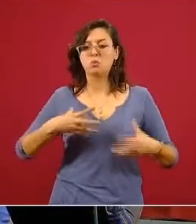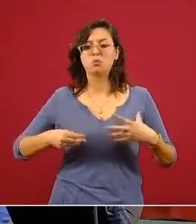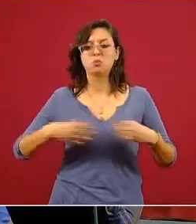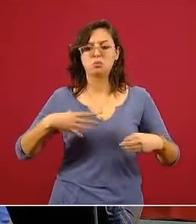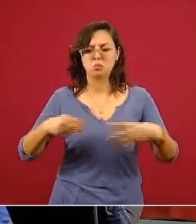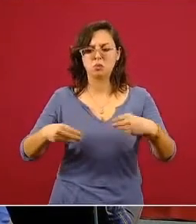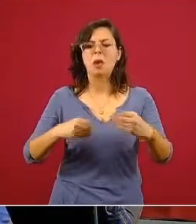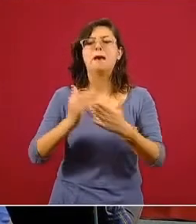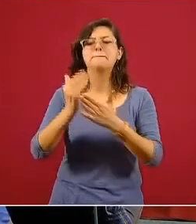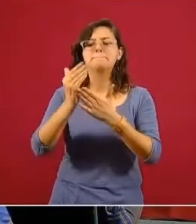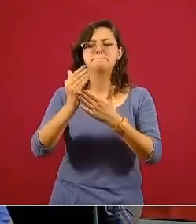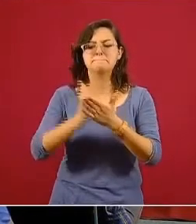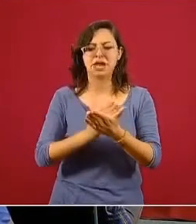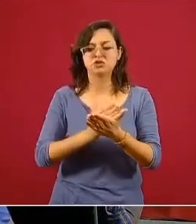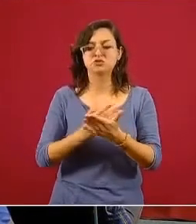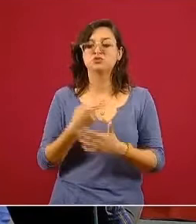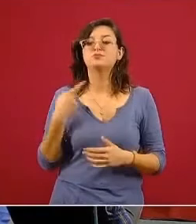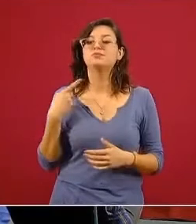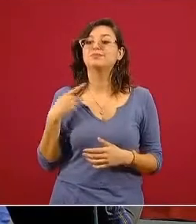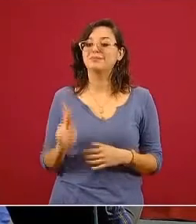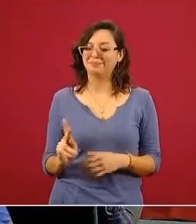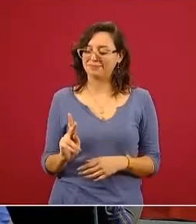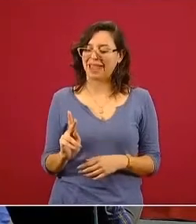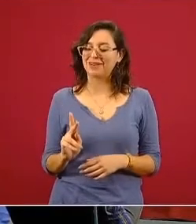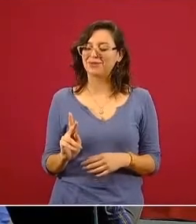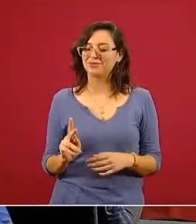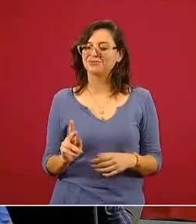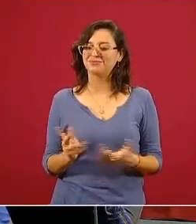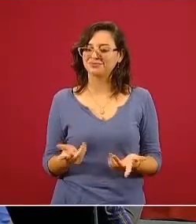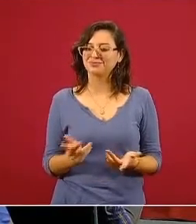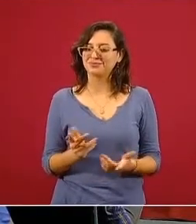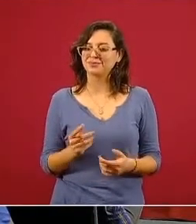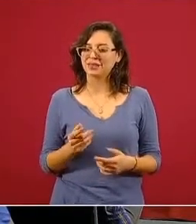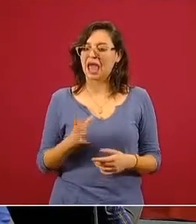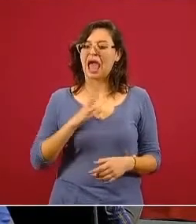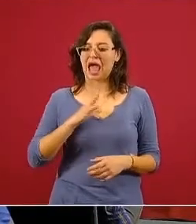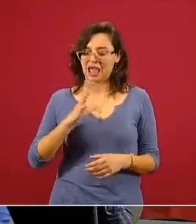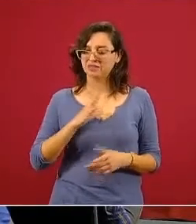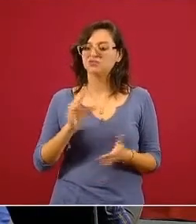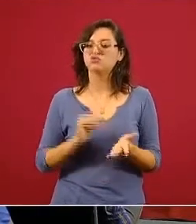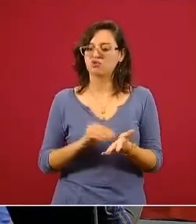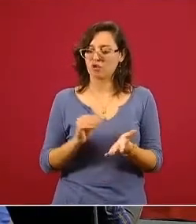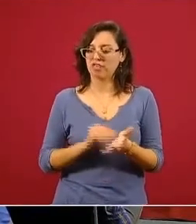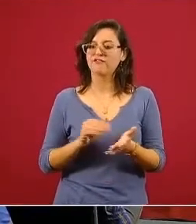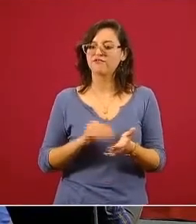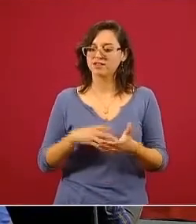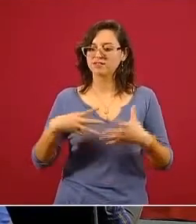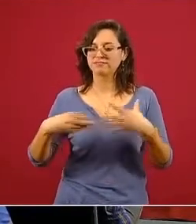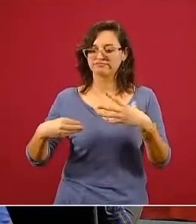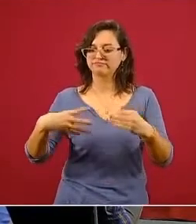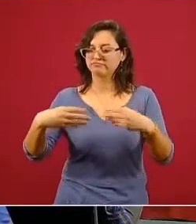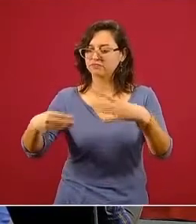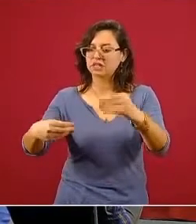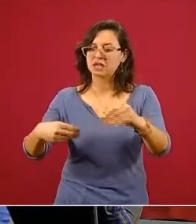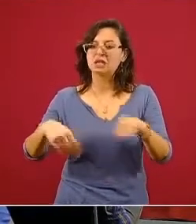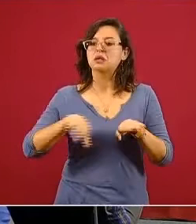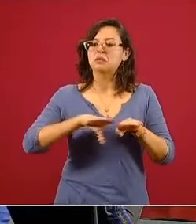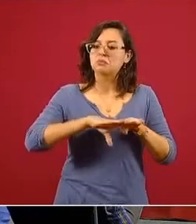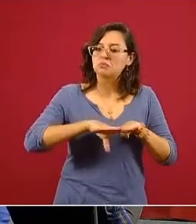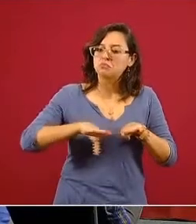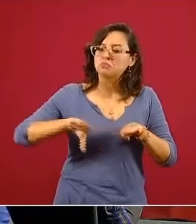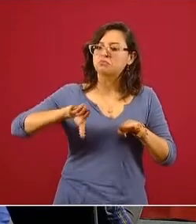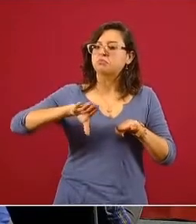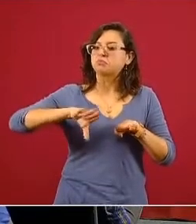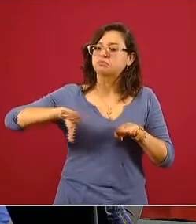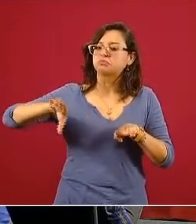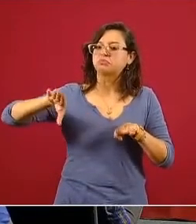que todavía al menos 2 de ellos llevan una tendencia ascendente, los otros todavía no es descendente, están como tratando de